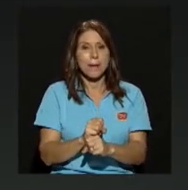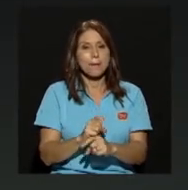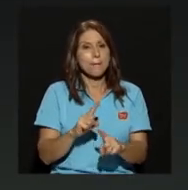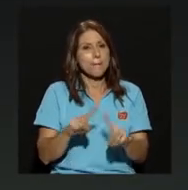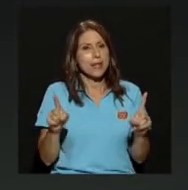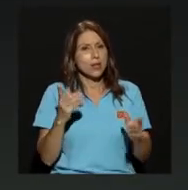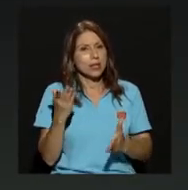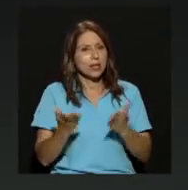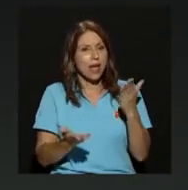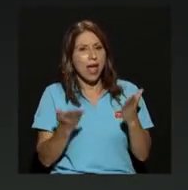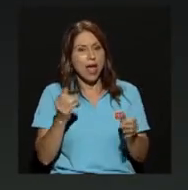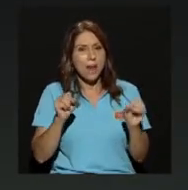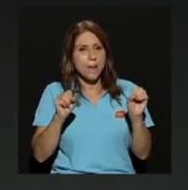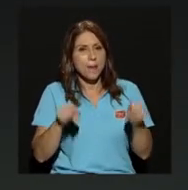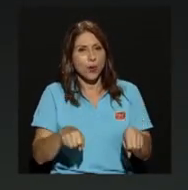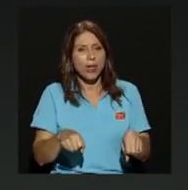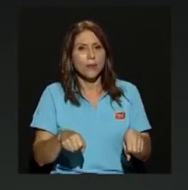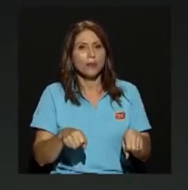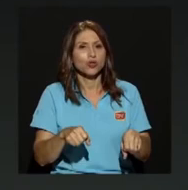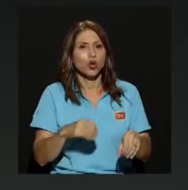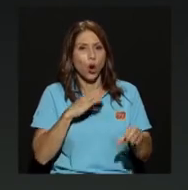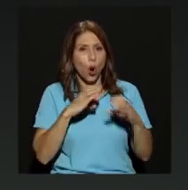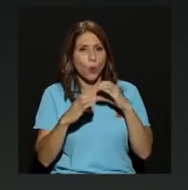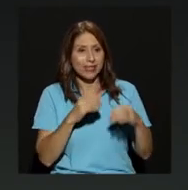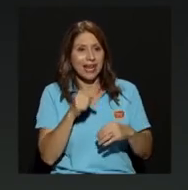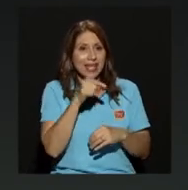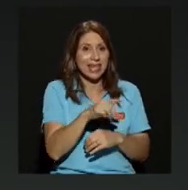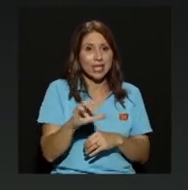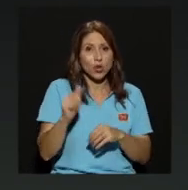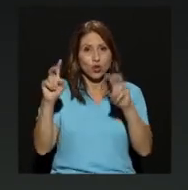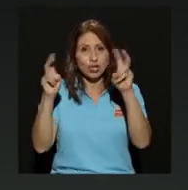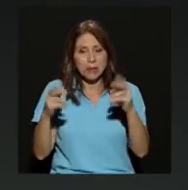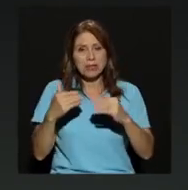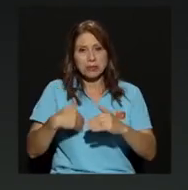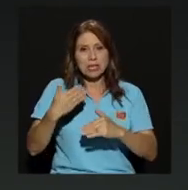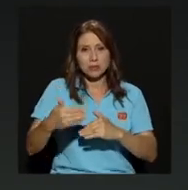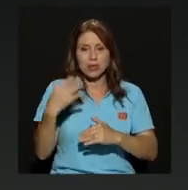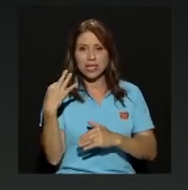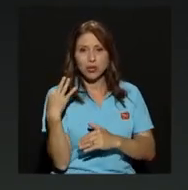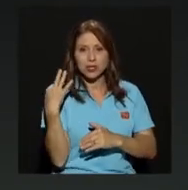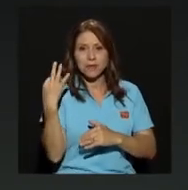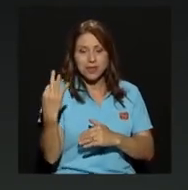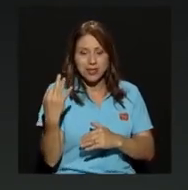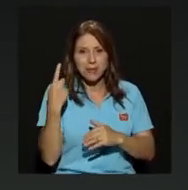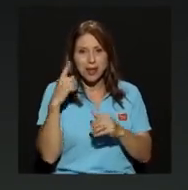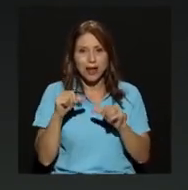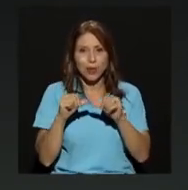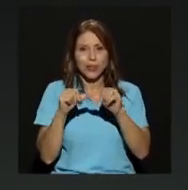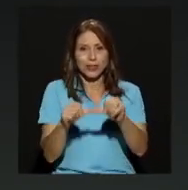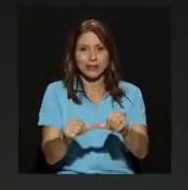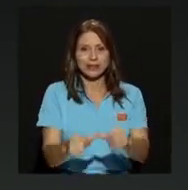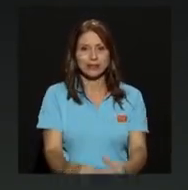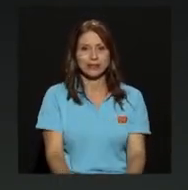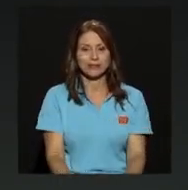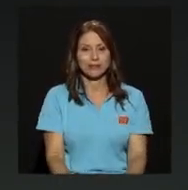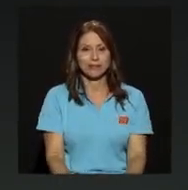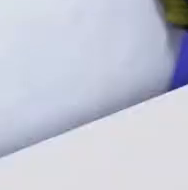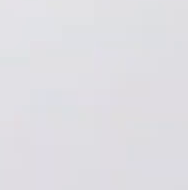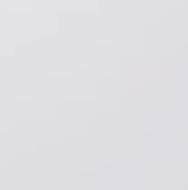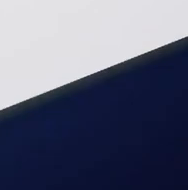podemos un poco conversar de ese señor sus temas una vez que el canal nos invite hacerlo regresamos